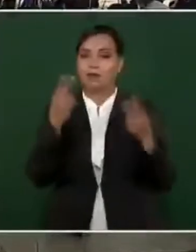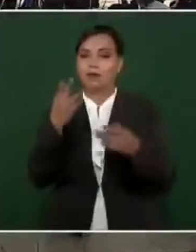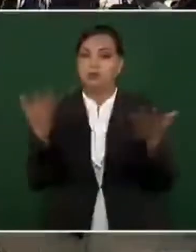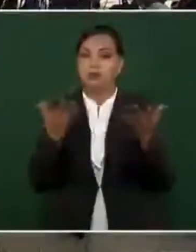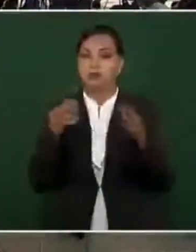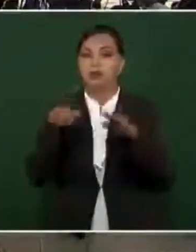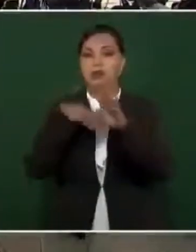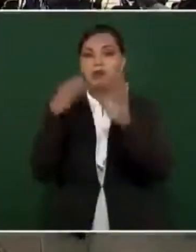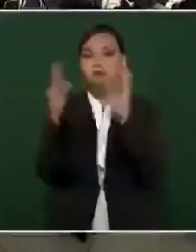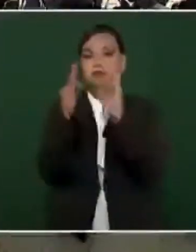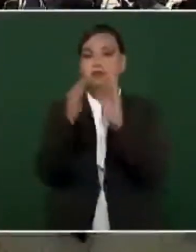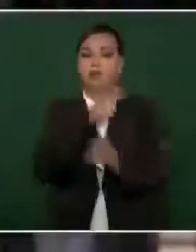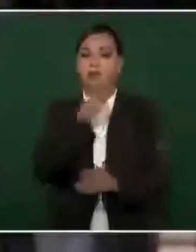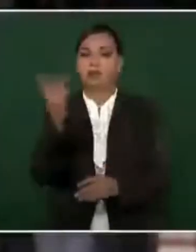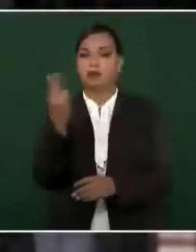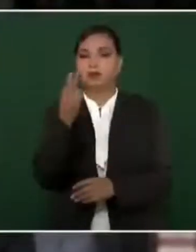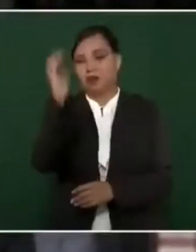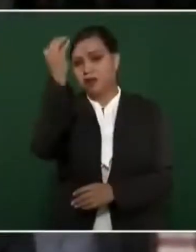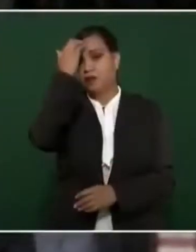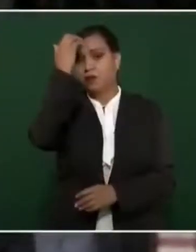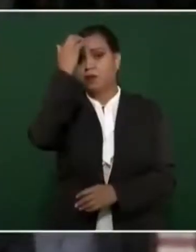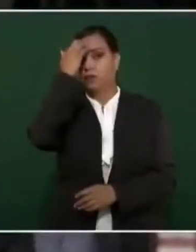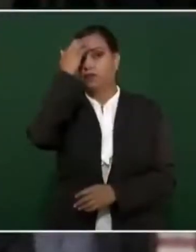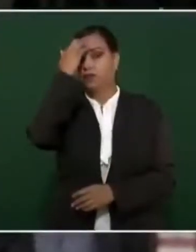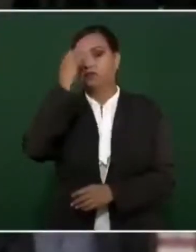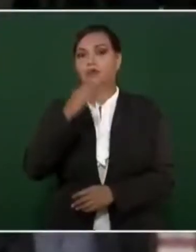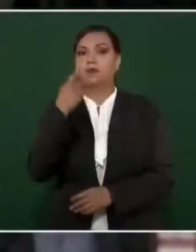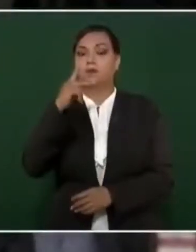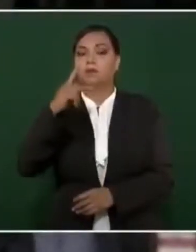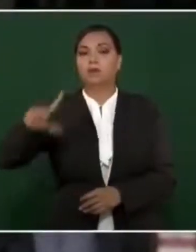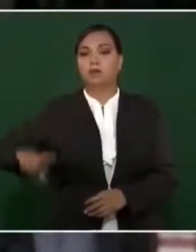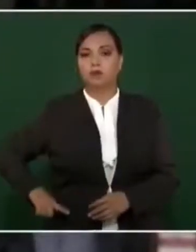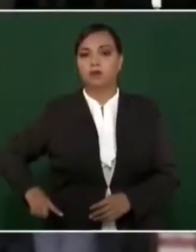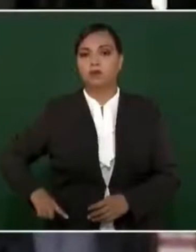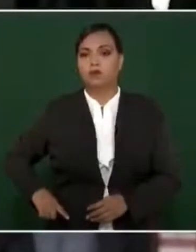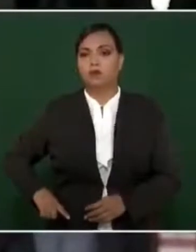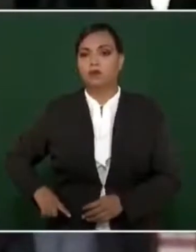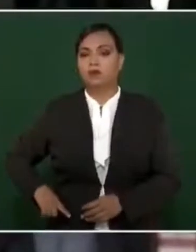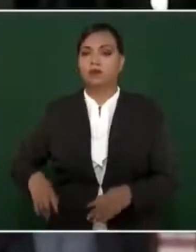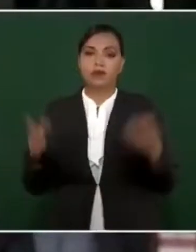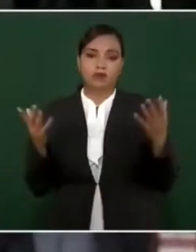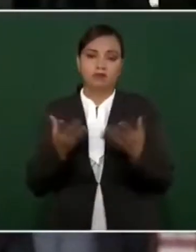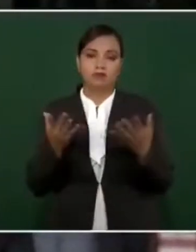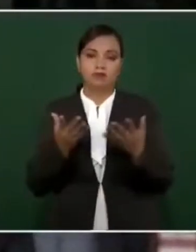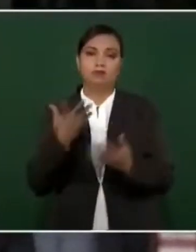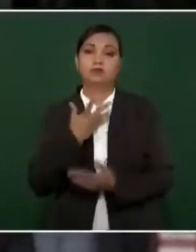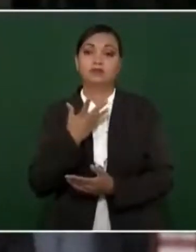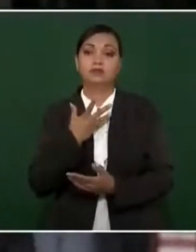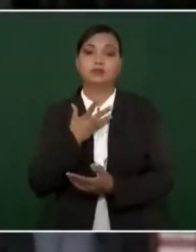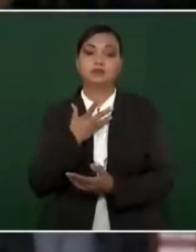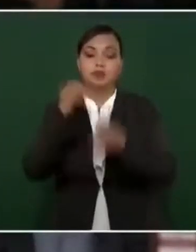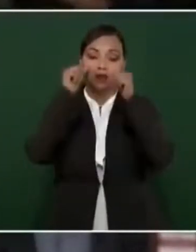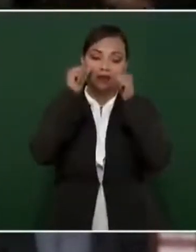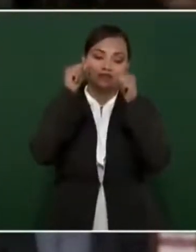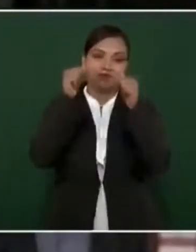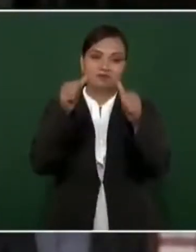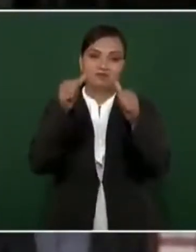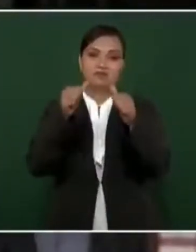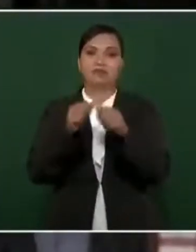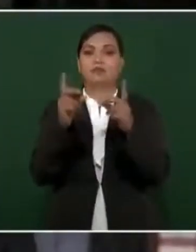gobierno ha tenido un trato diferente con los medios, de los trabajadores de los medios informativos en el